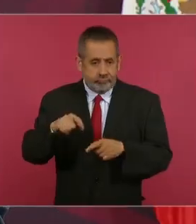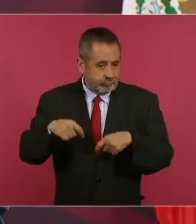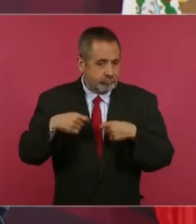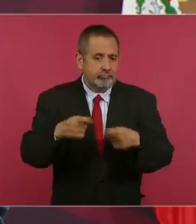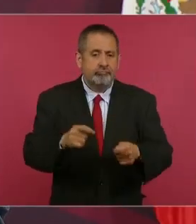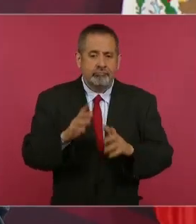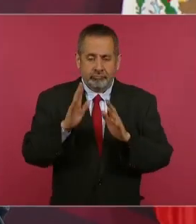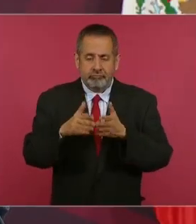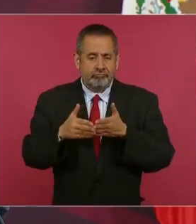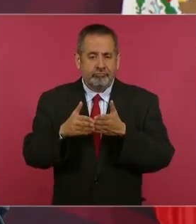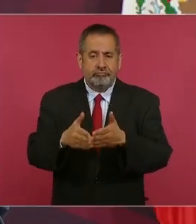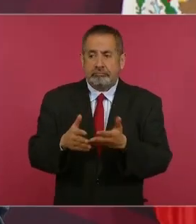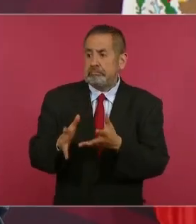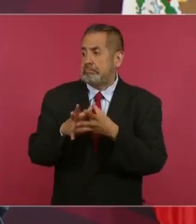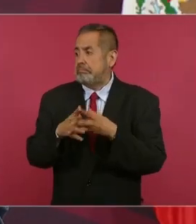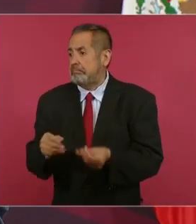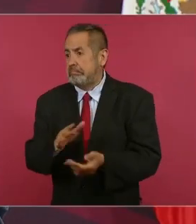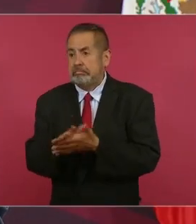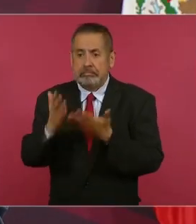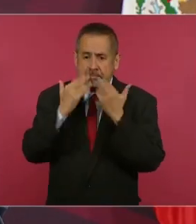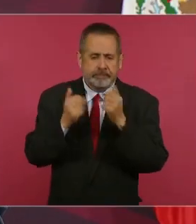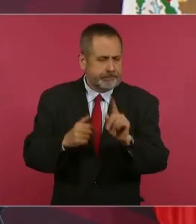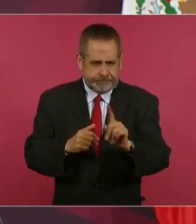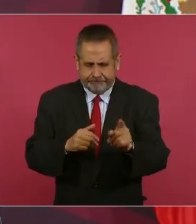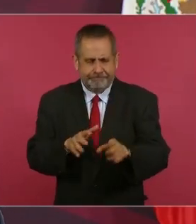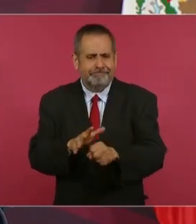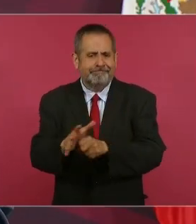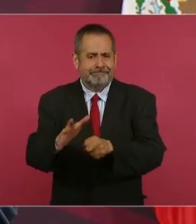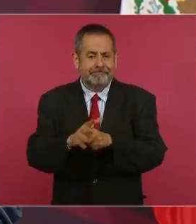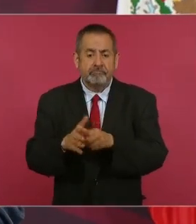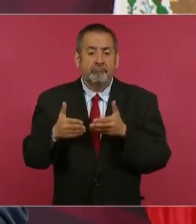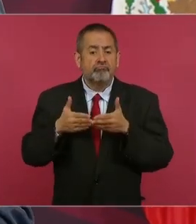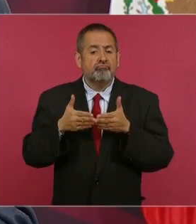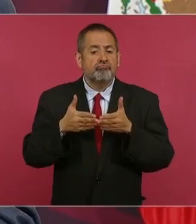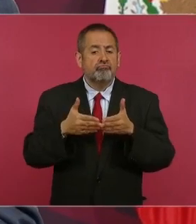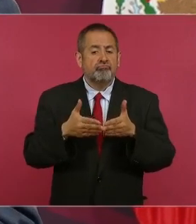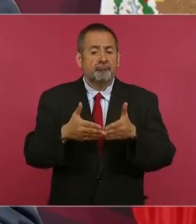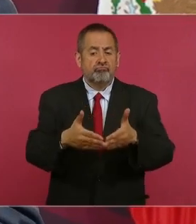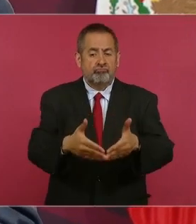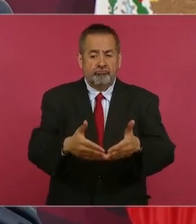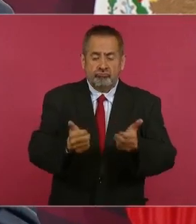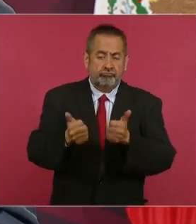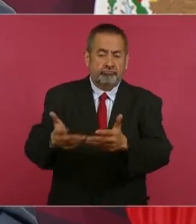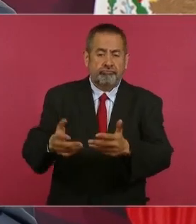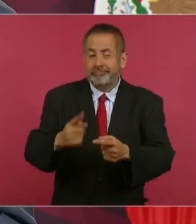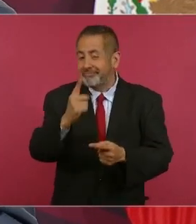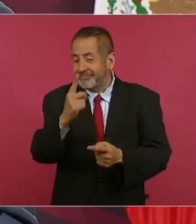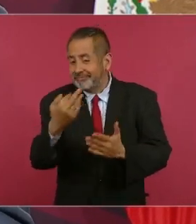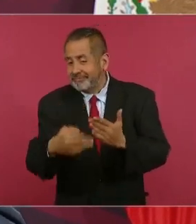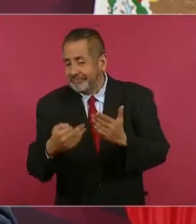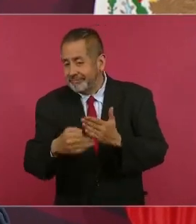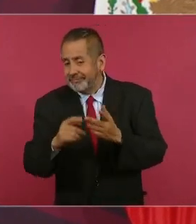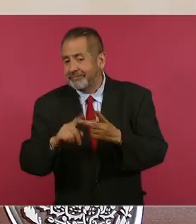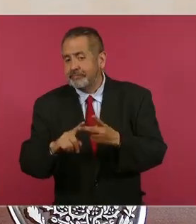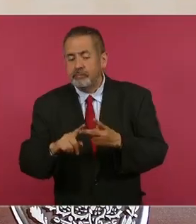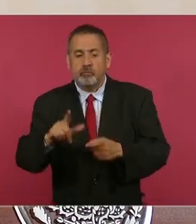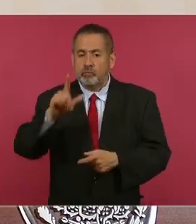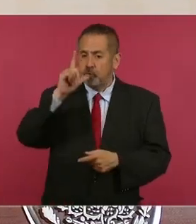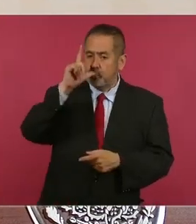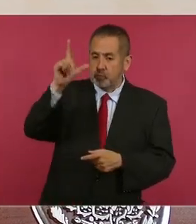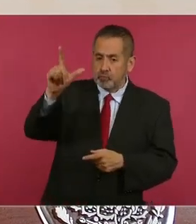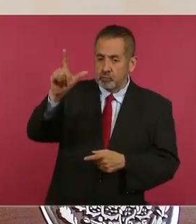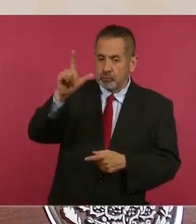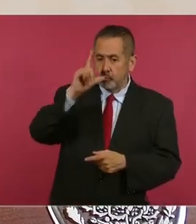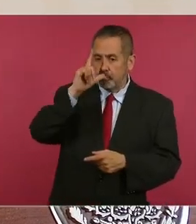hay problema de abasto de combustibles, pero nos falta la luz para